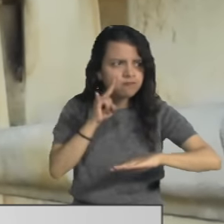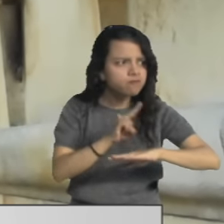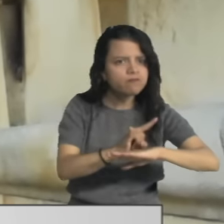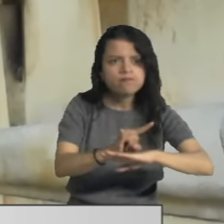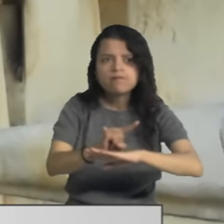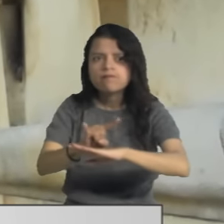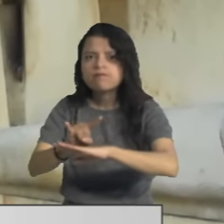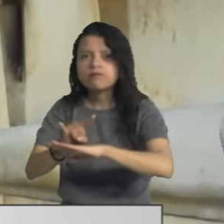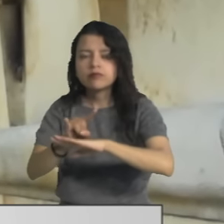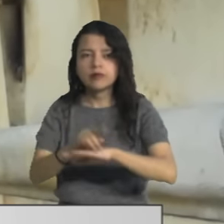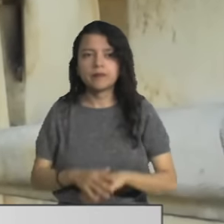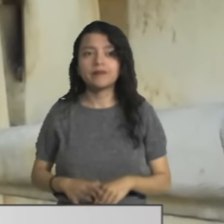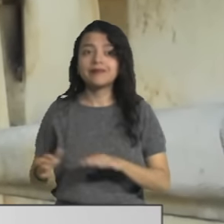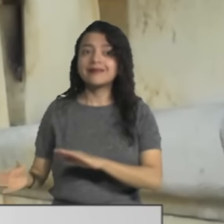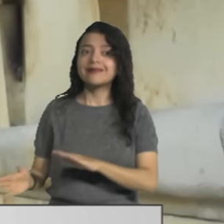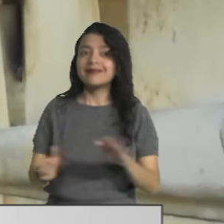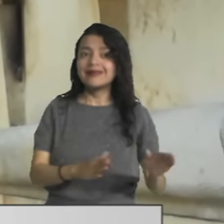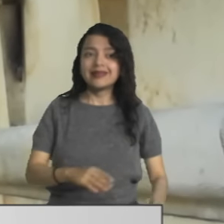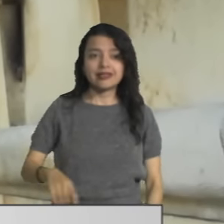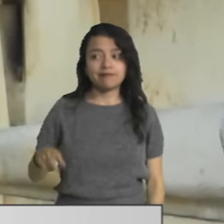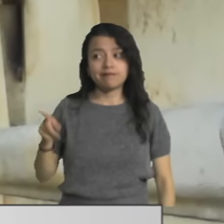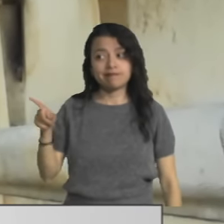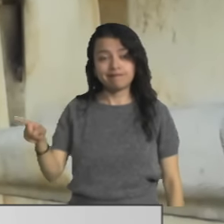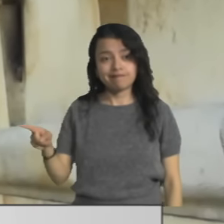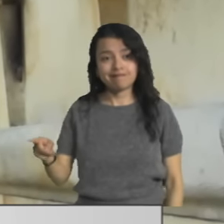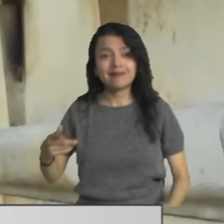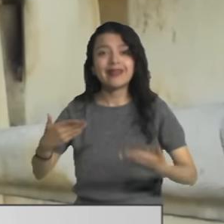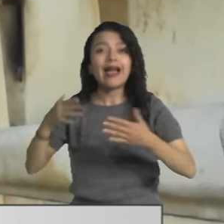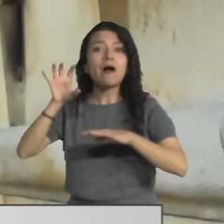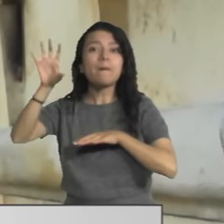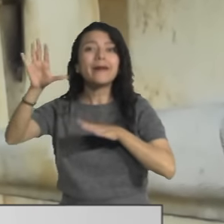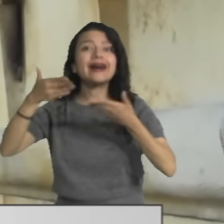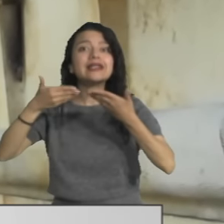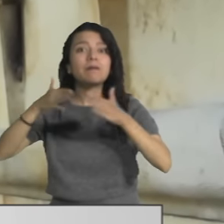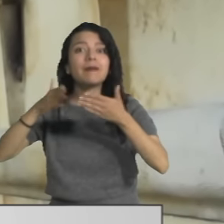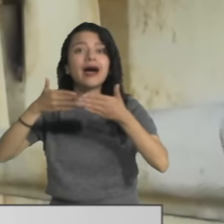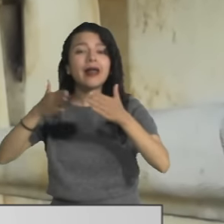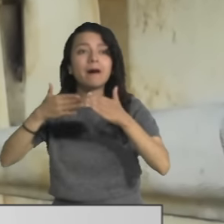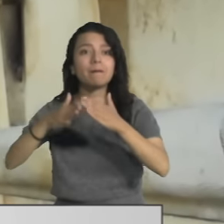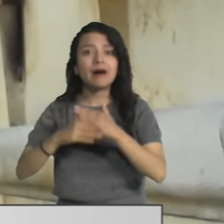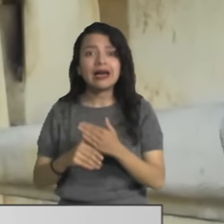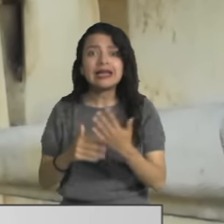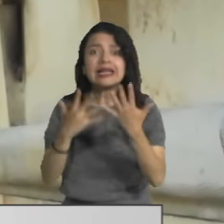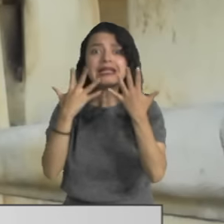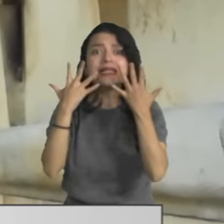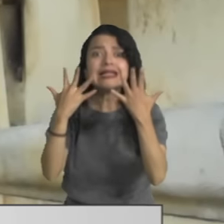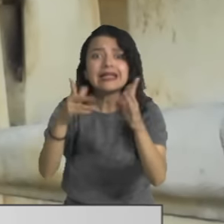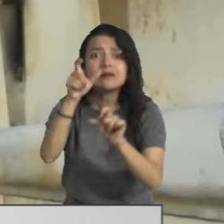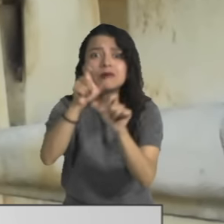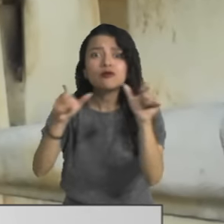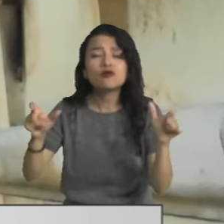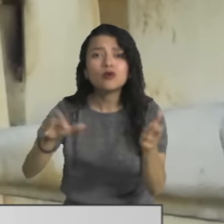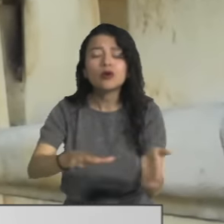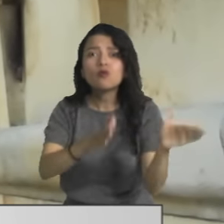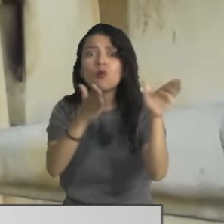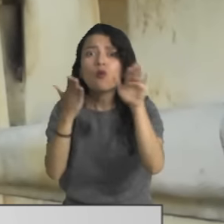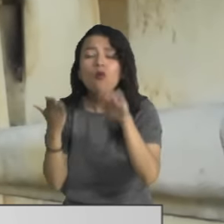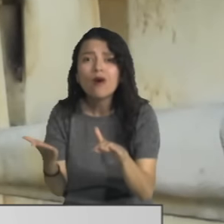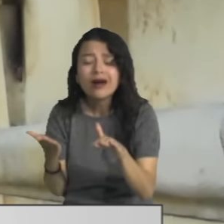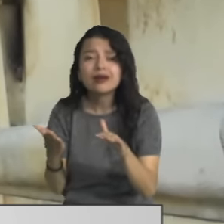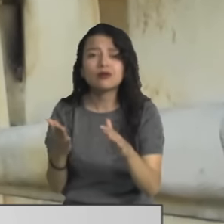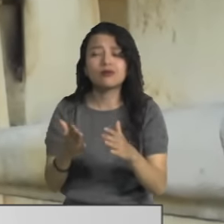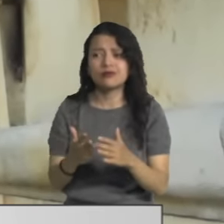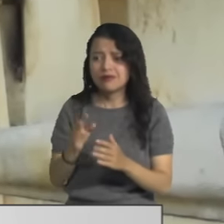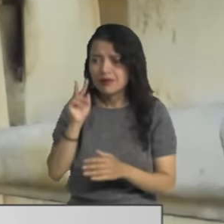se presentó en el tapón del Darién, donde las autoridades panameñas encontraron a 10 migrantes muertos quienes intentaban ingresar hacia los